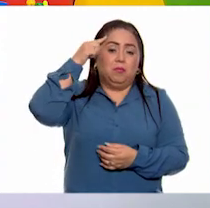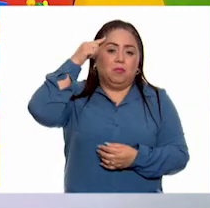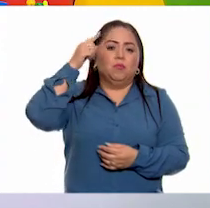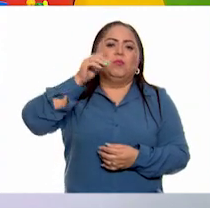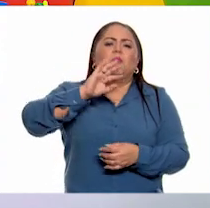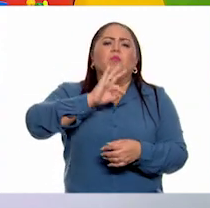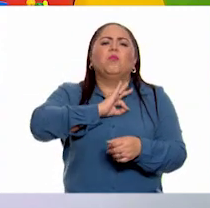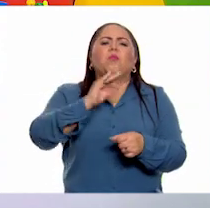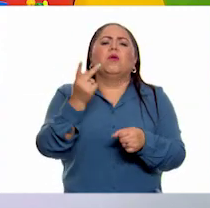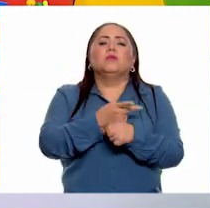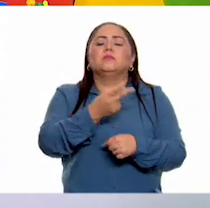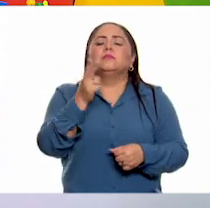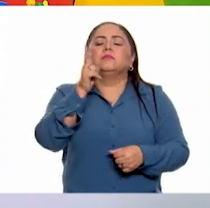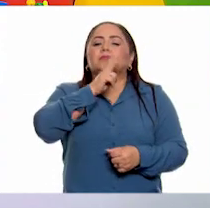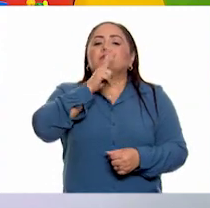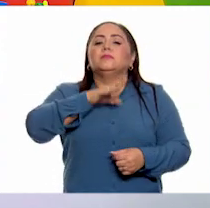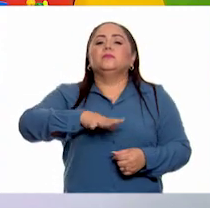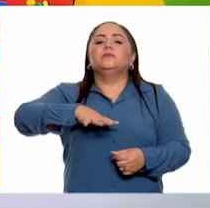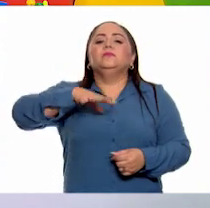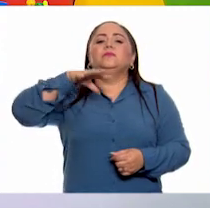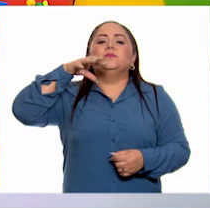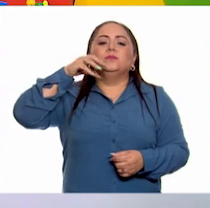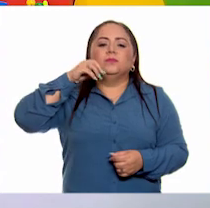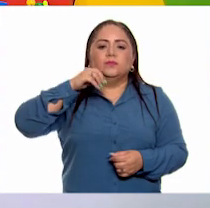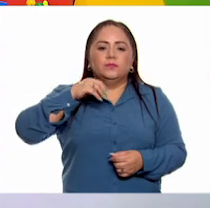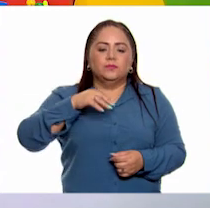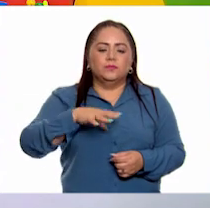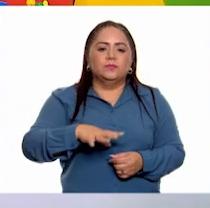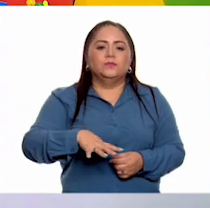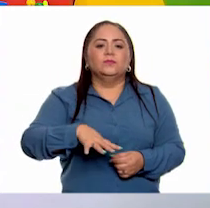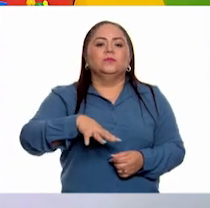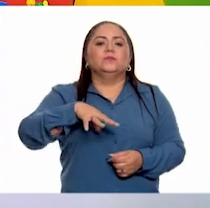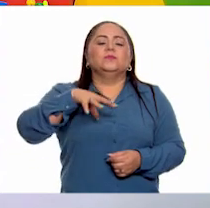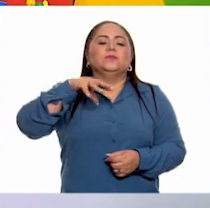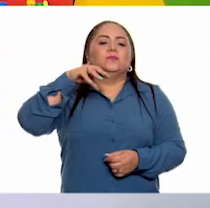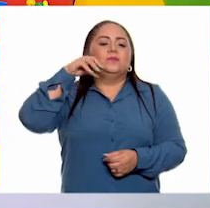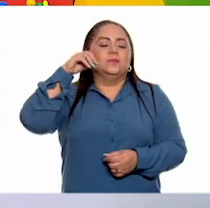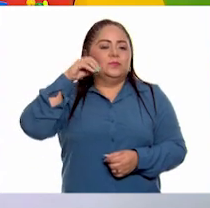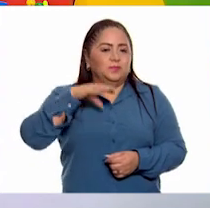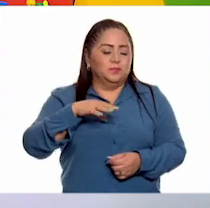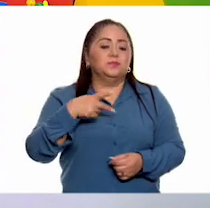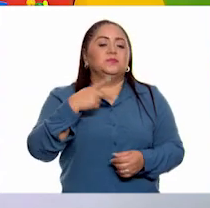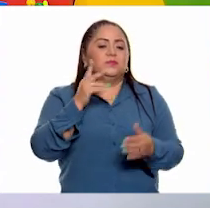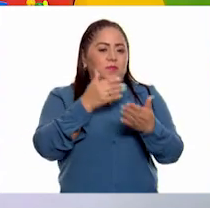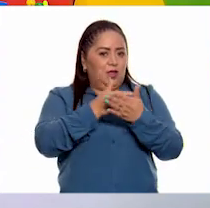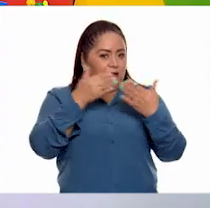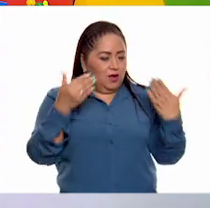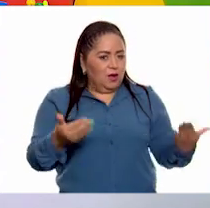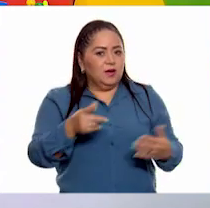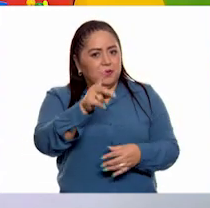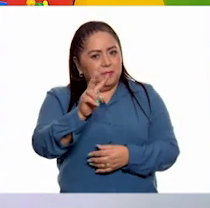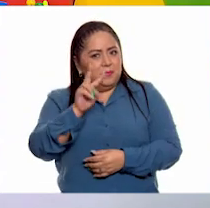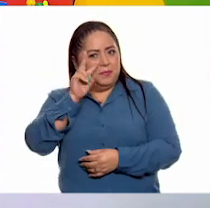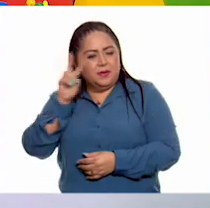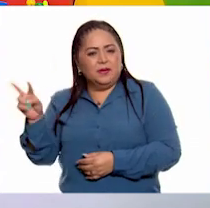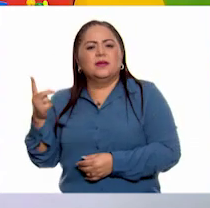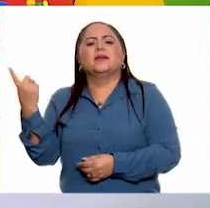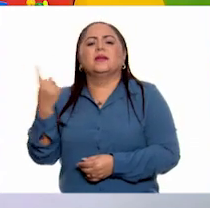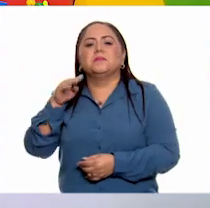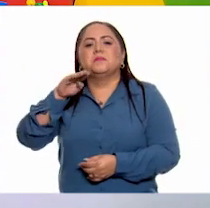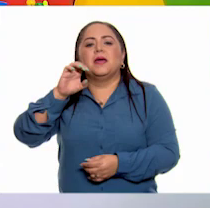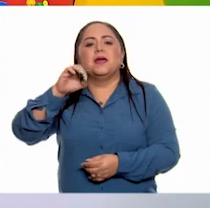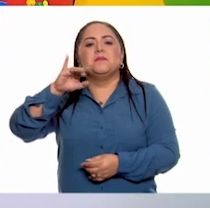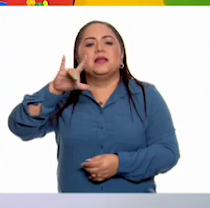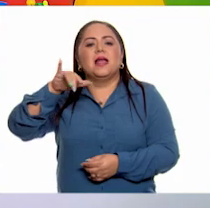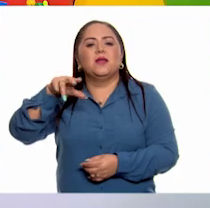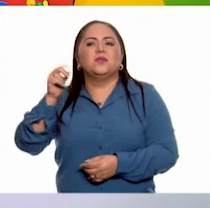que puedes hacer es respirar profundo y relajarte. ¿Sí? Pero ahora te invito a que vayamos a ver lo que te propone Emiliano,